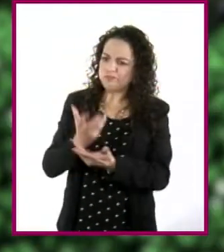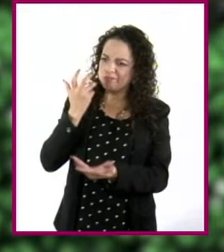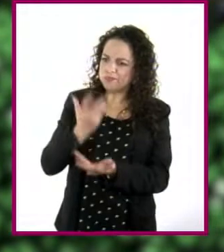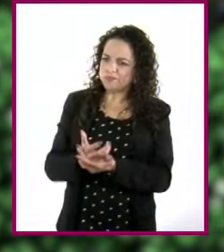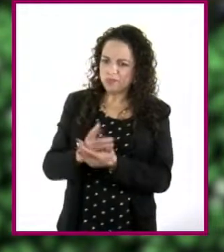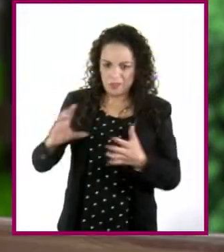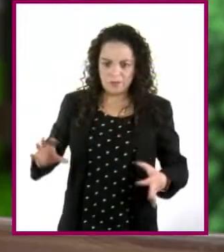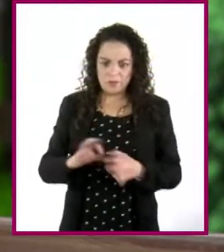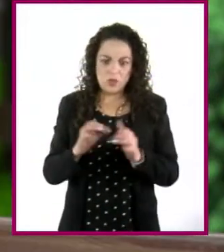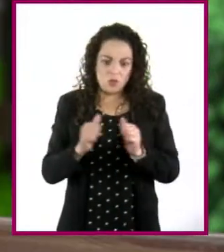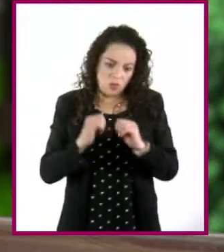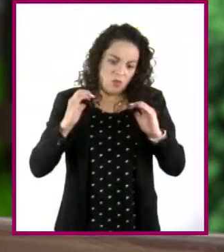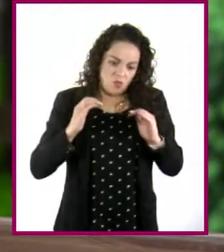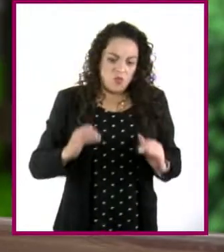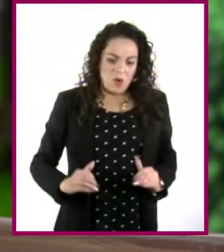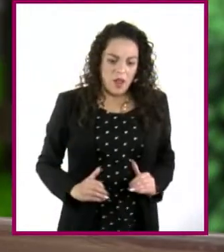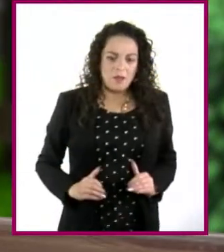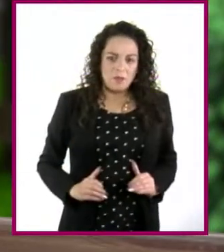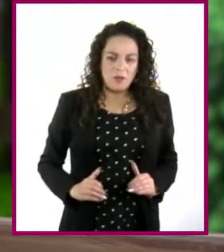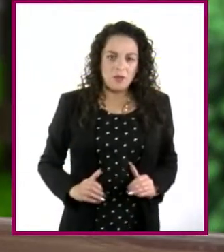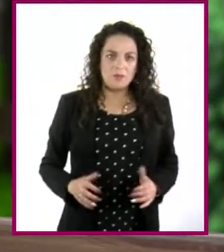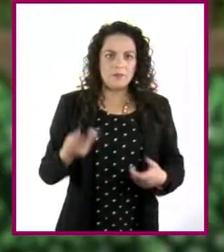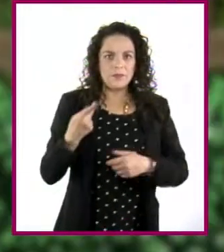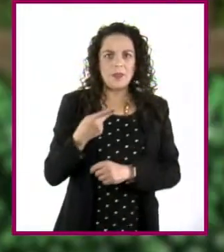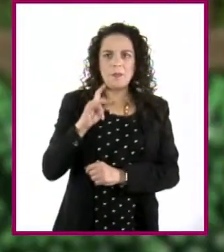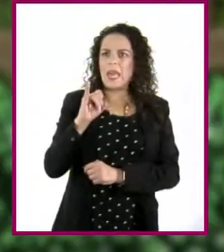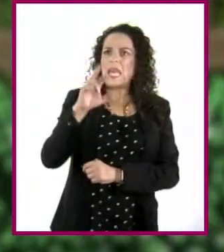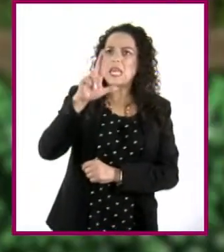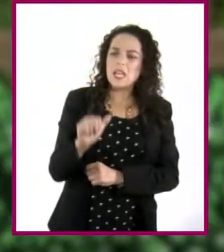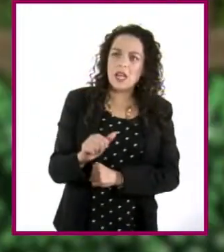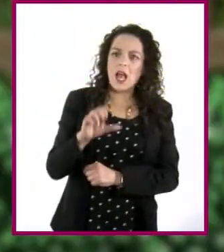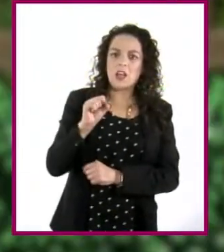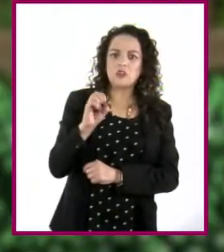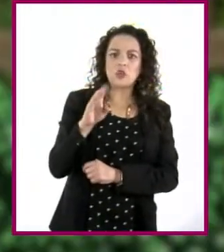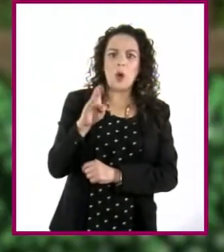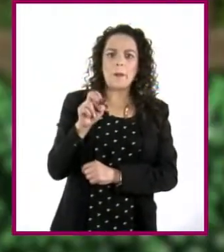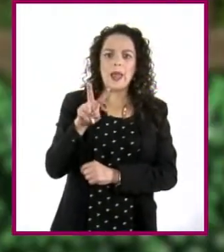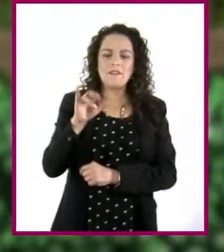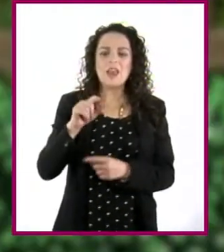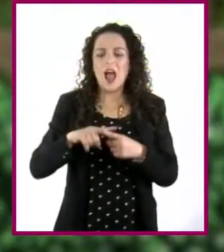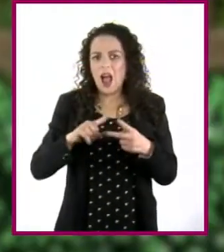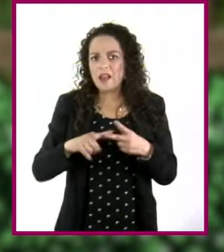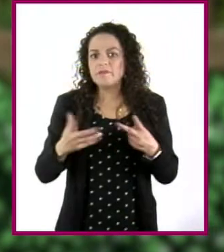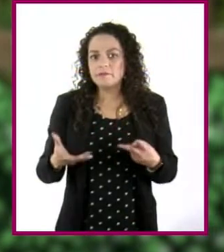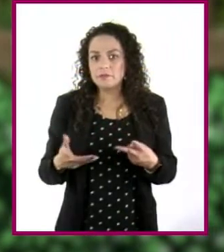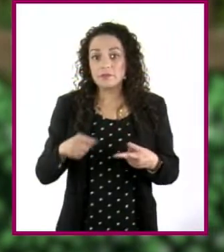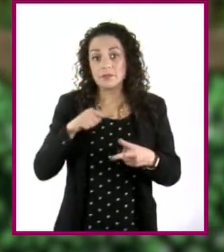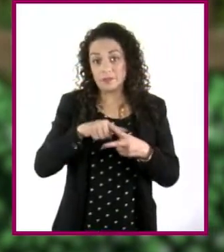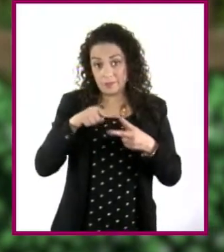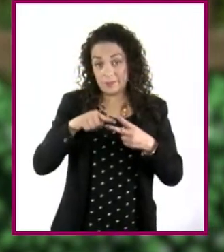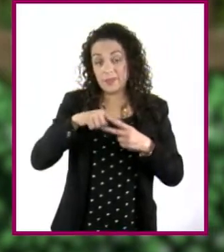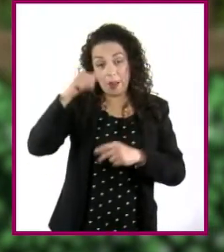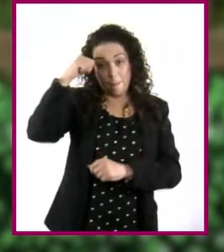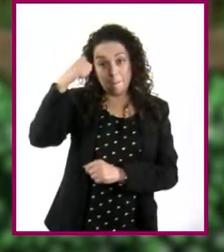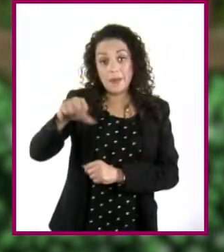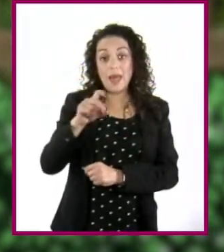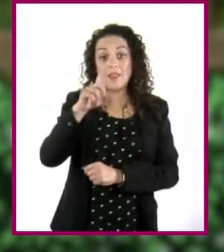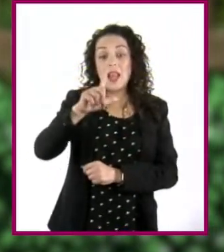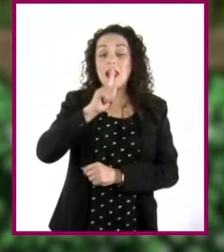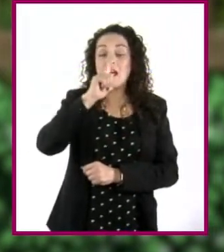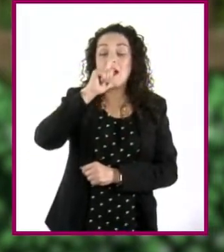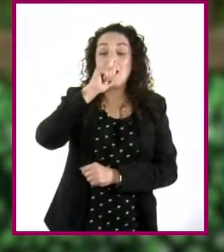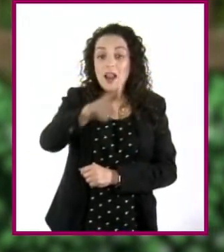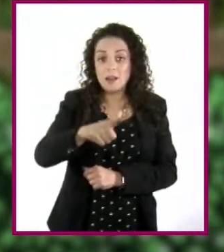modo con el cuerpo. Pero la ira y la soberbia... Esos son los pecados del alma, los excesos que